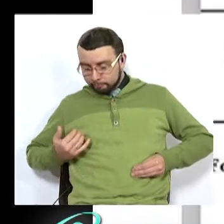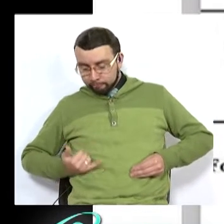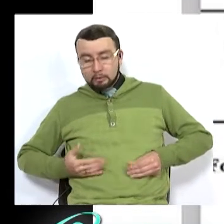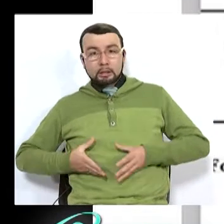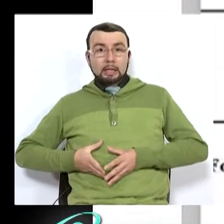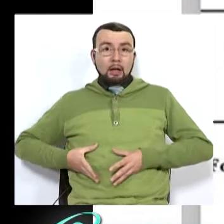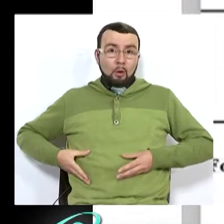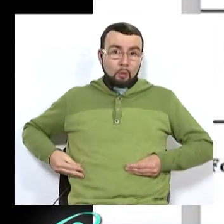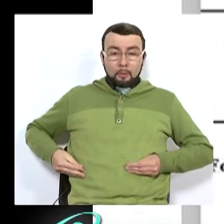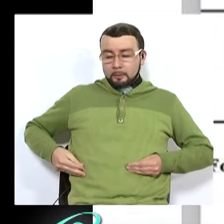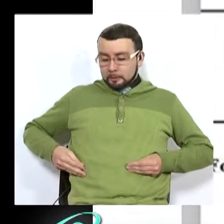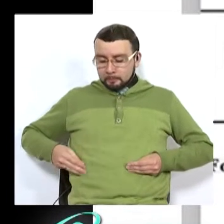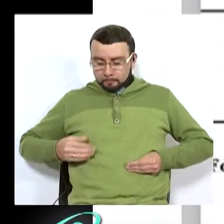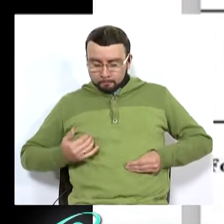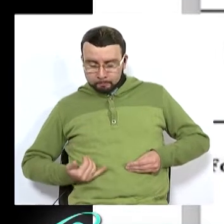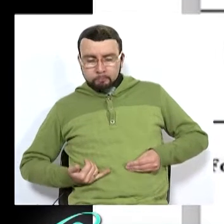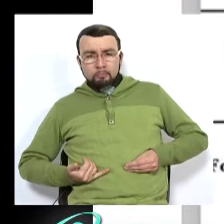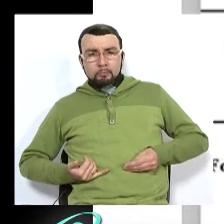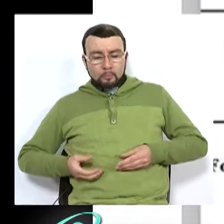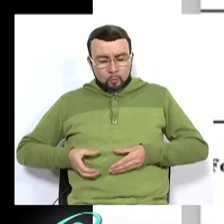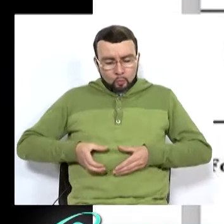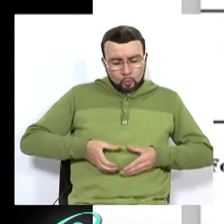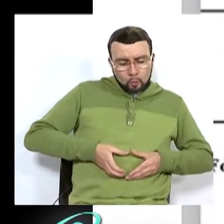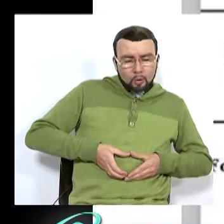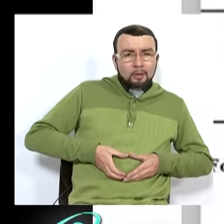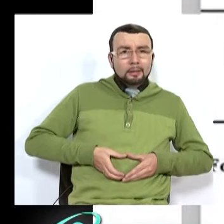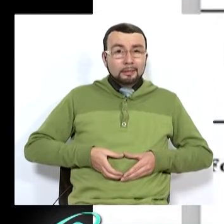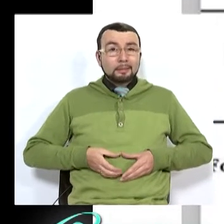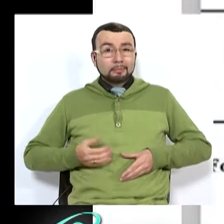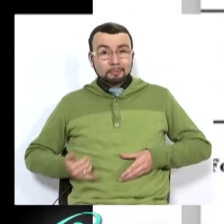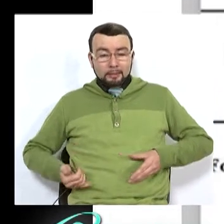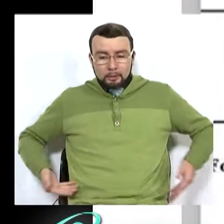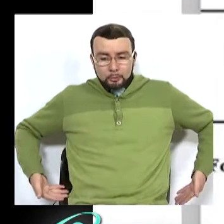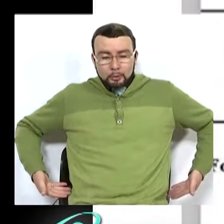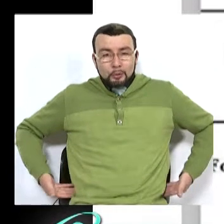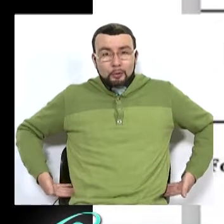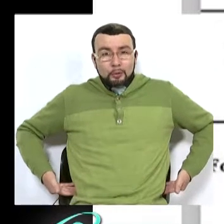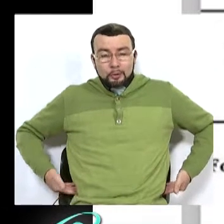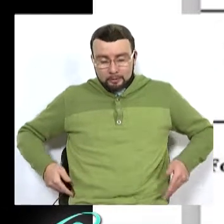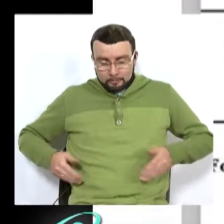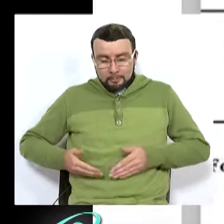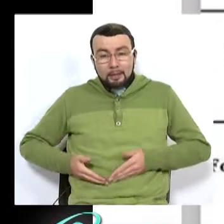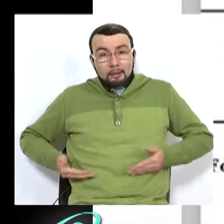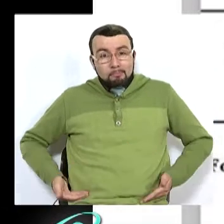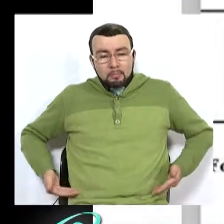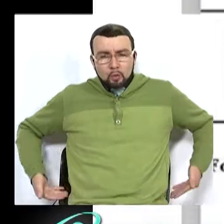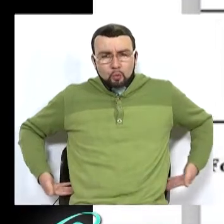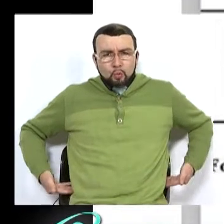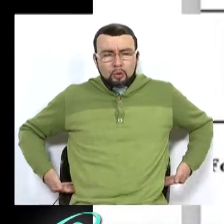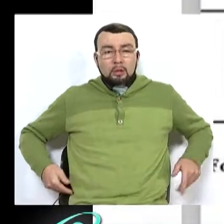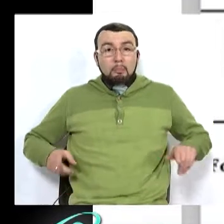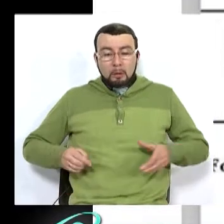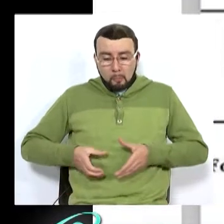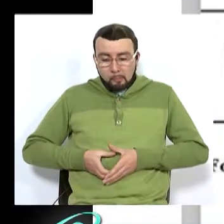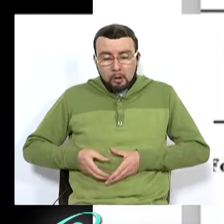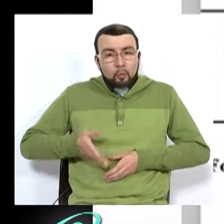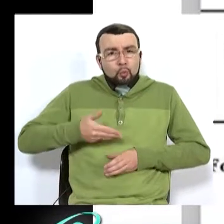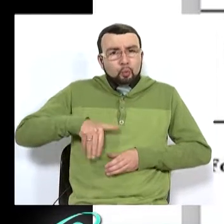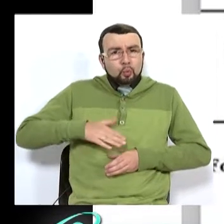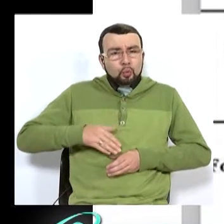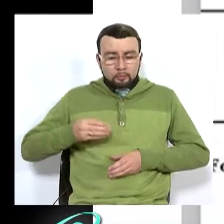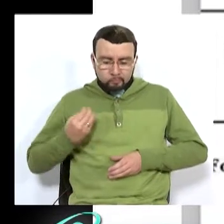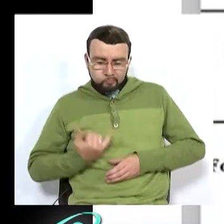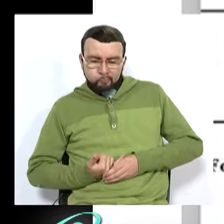hígado, tenemos otra víscera compacta que el riñón y tenemos vísceras huecas como